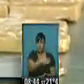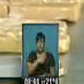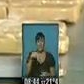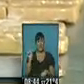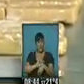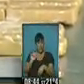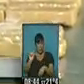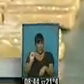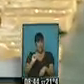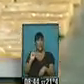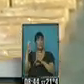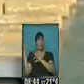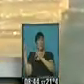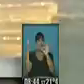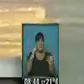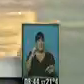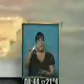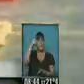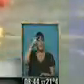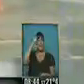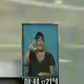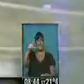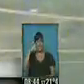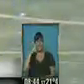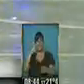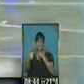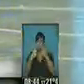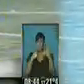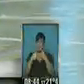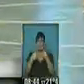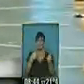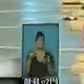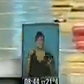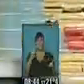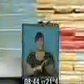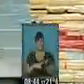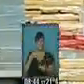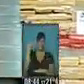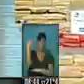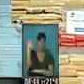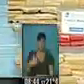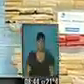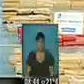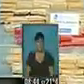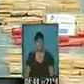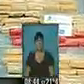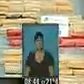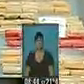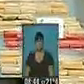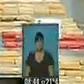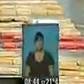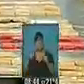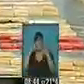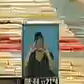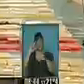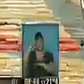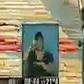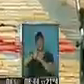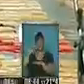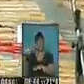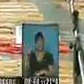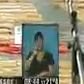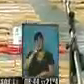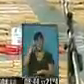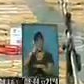llegue el secretario de seguridad Sergio berni estaremos al aire nuevamente con la conferencia de prensa atentos entonces Laura mayoi en el